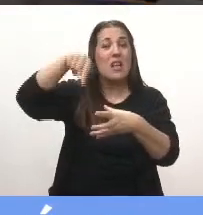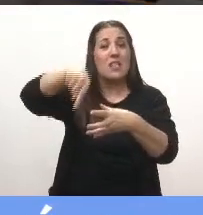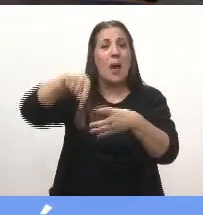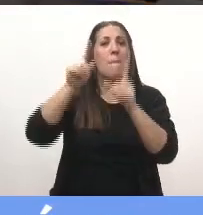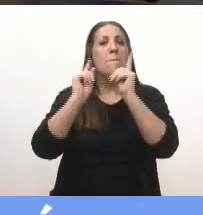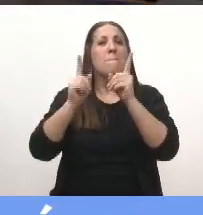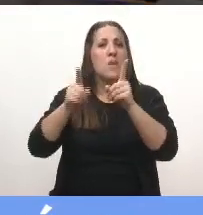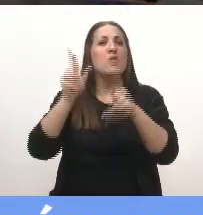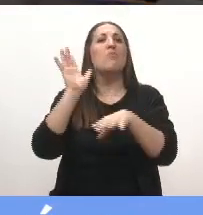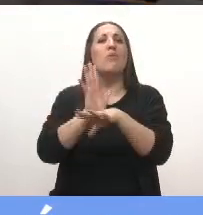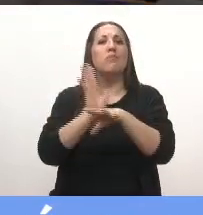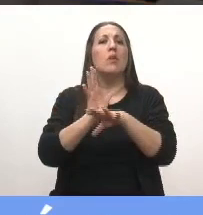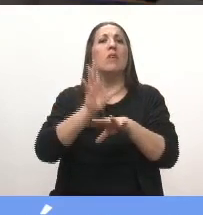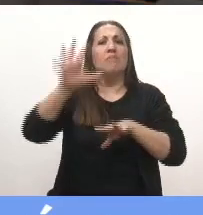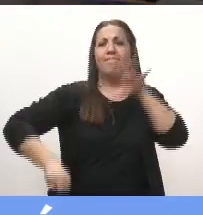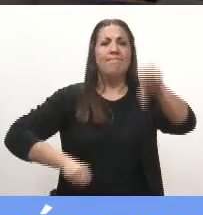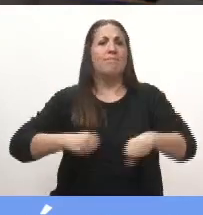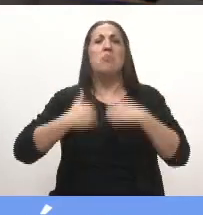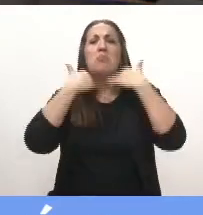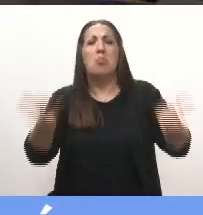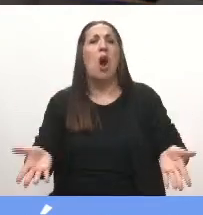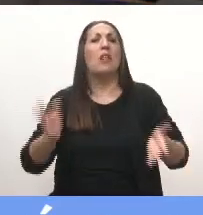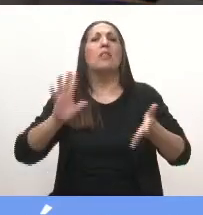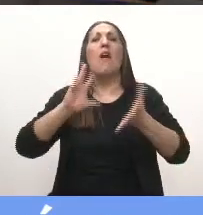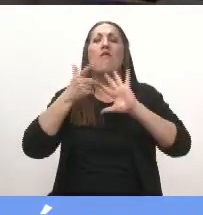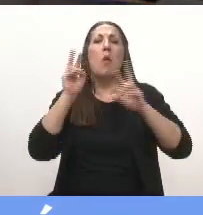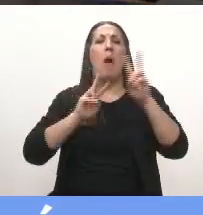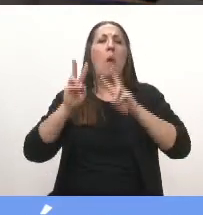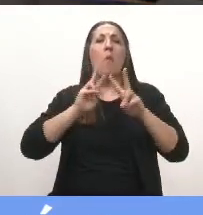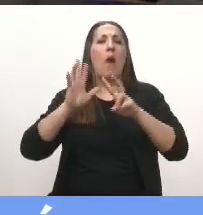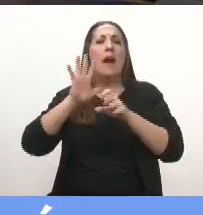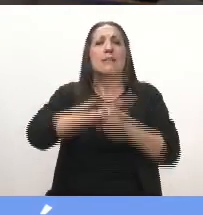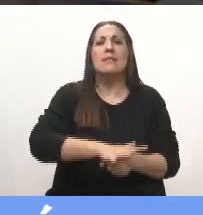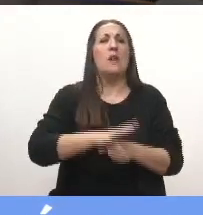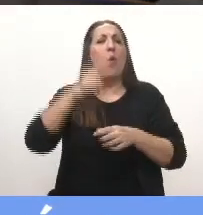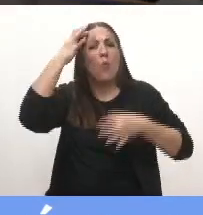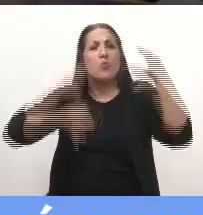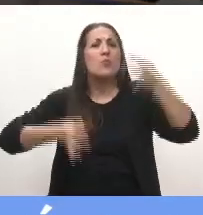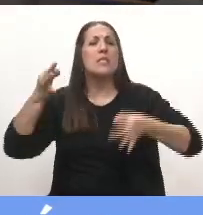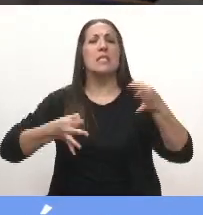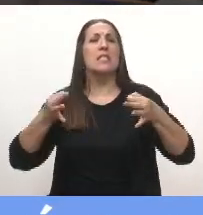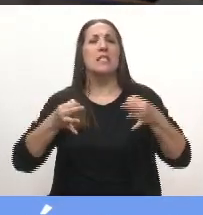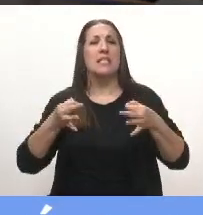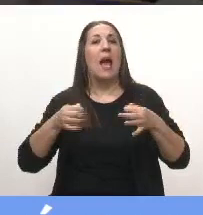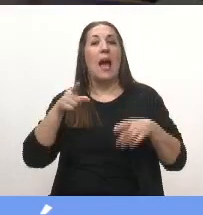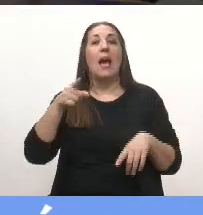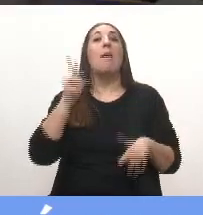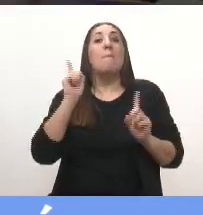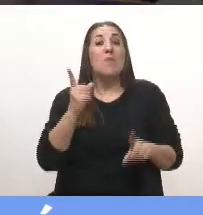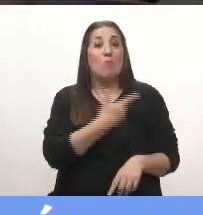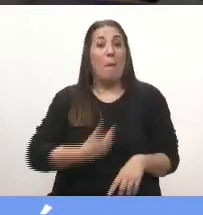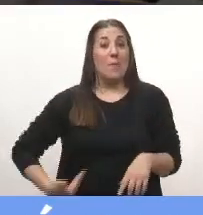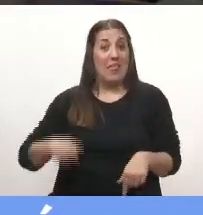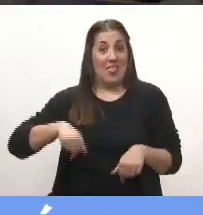puestas a las instituciones que atropellaron absolutamente todo especialmente a la Justicia La gran obsesión de la presidente de este